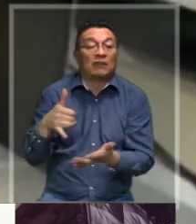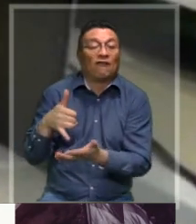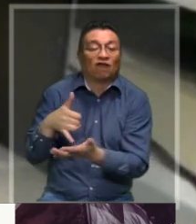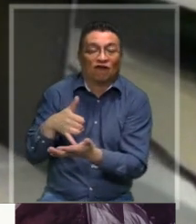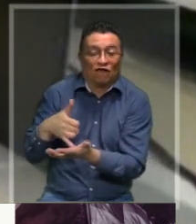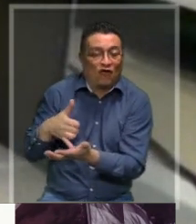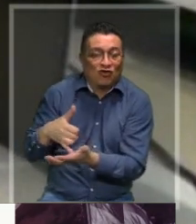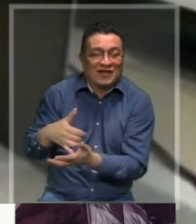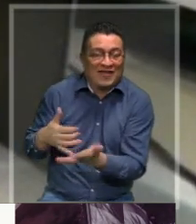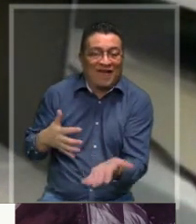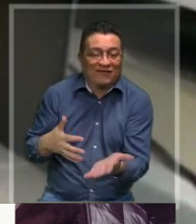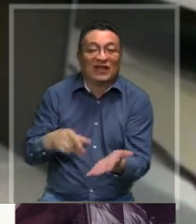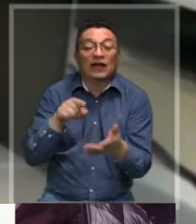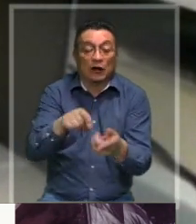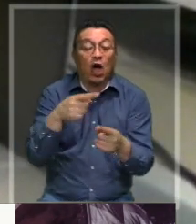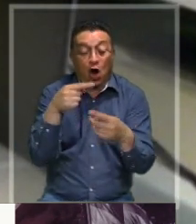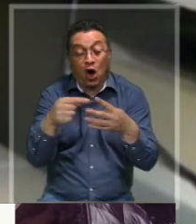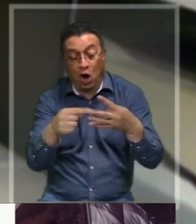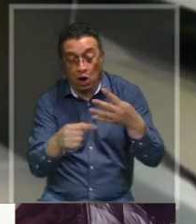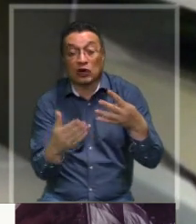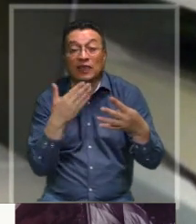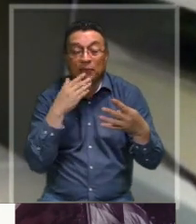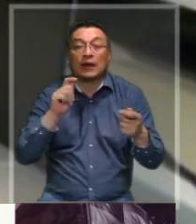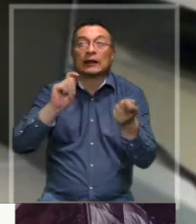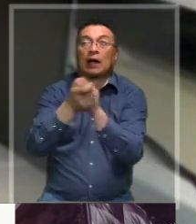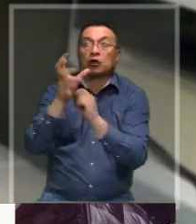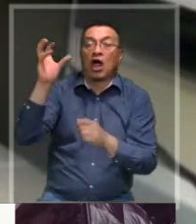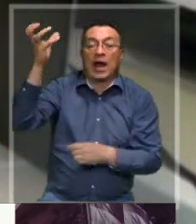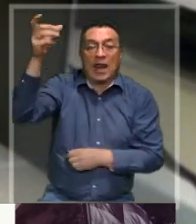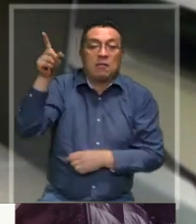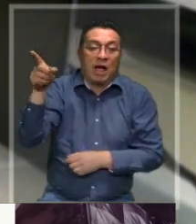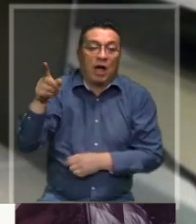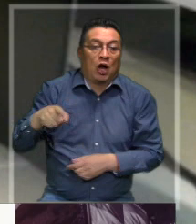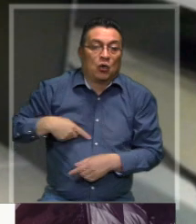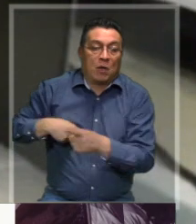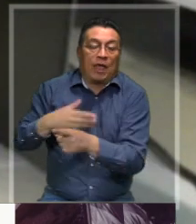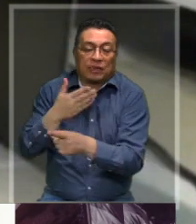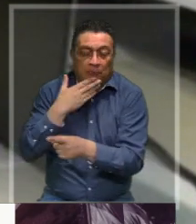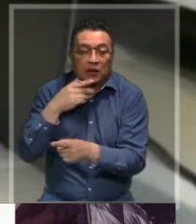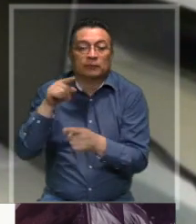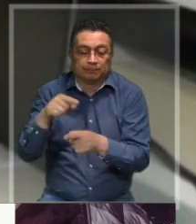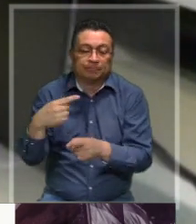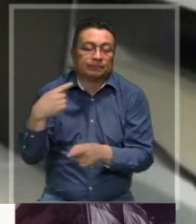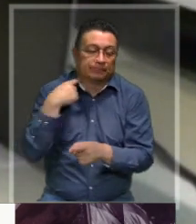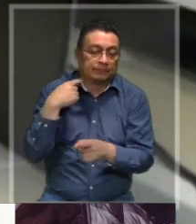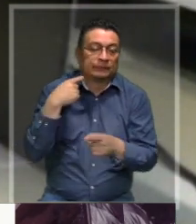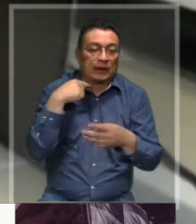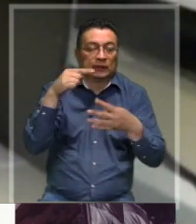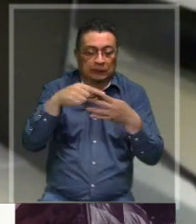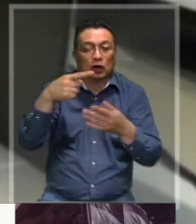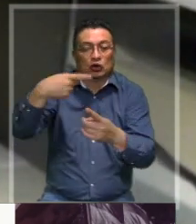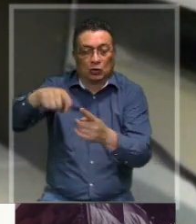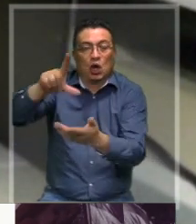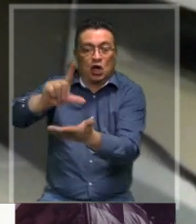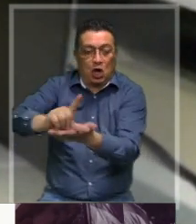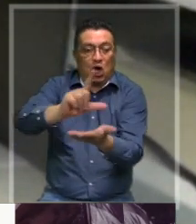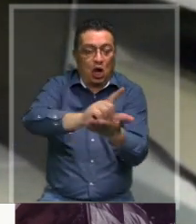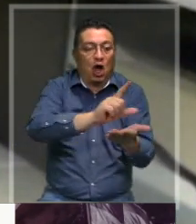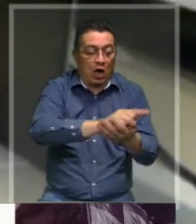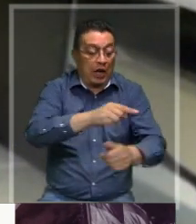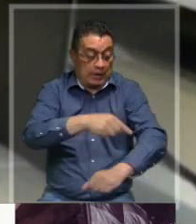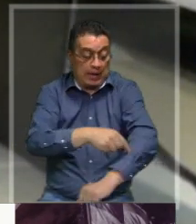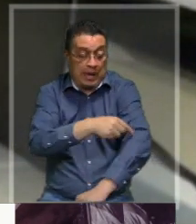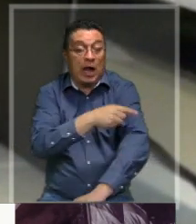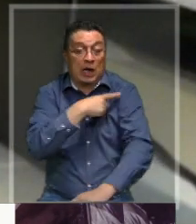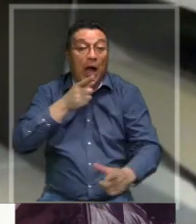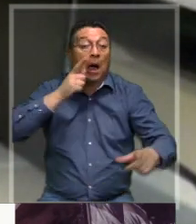lado están estos otros factores que están relacionados con el cambio climático, que hace que seamos, en efecto, varias localidades en zonas de